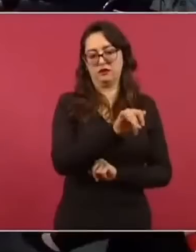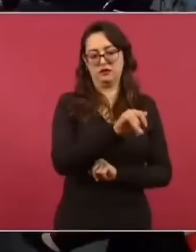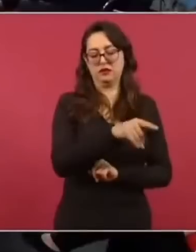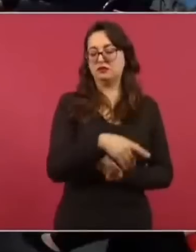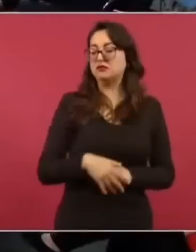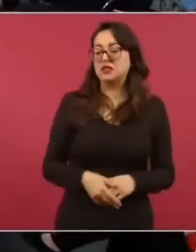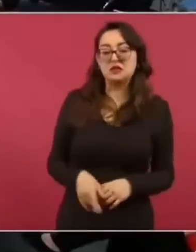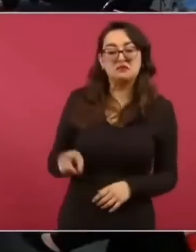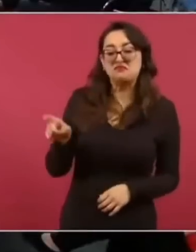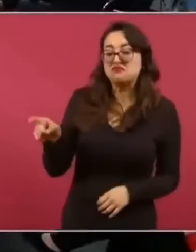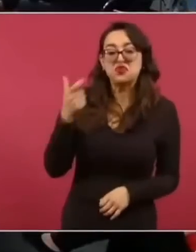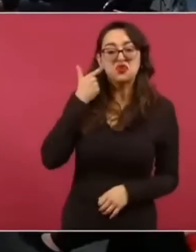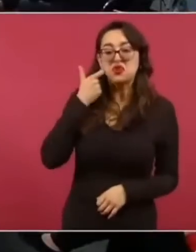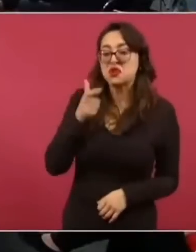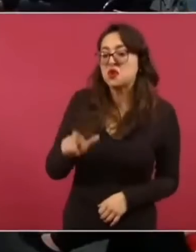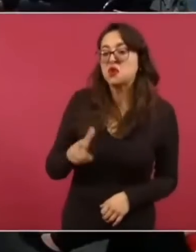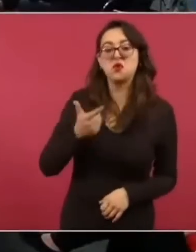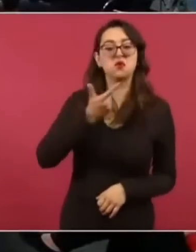de esa política.